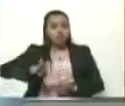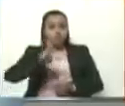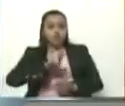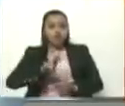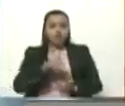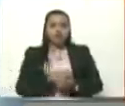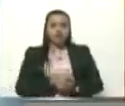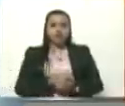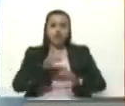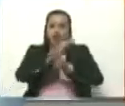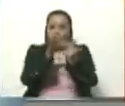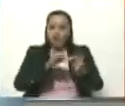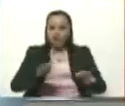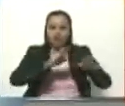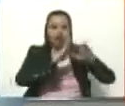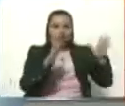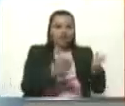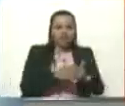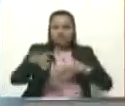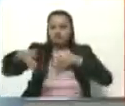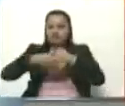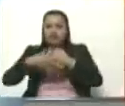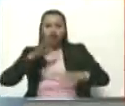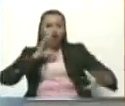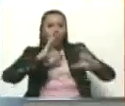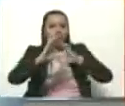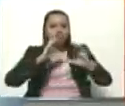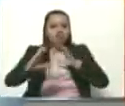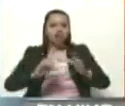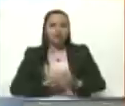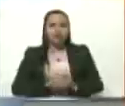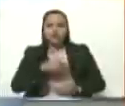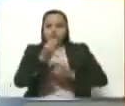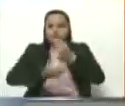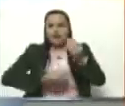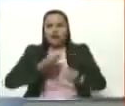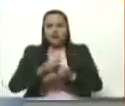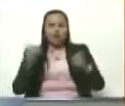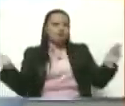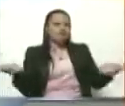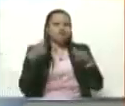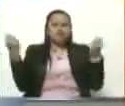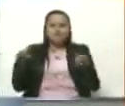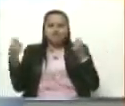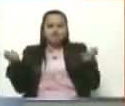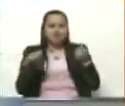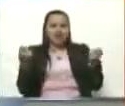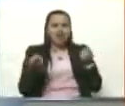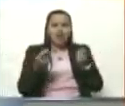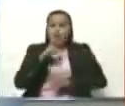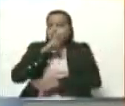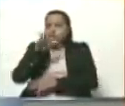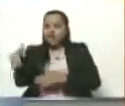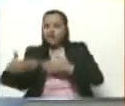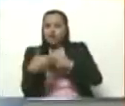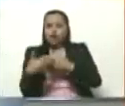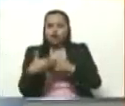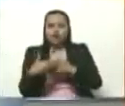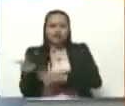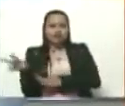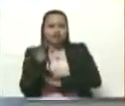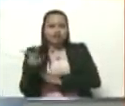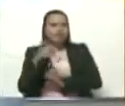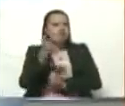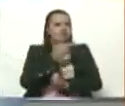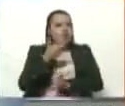medios globales digitales para hacer una propaganda terrible contra nuestra nación y